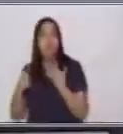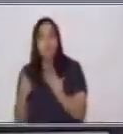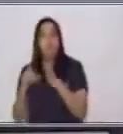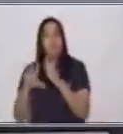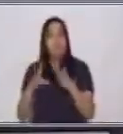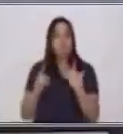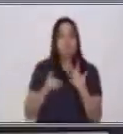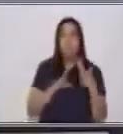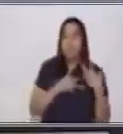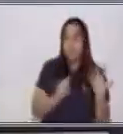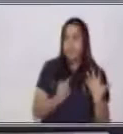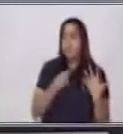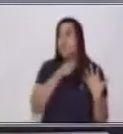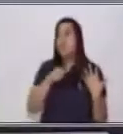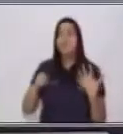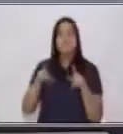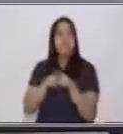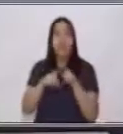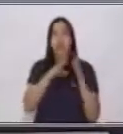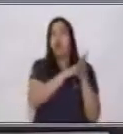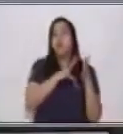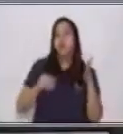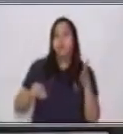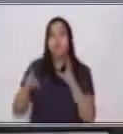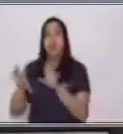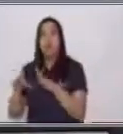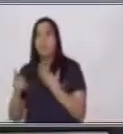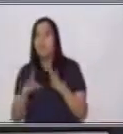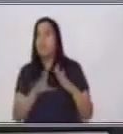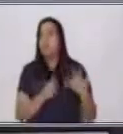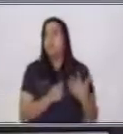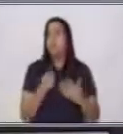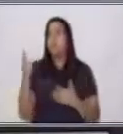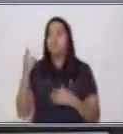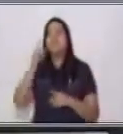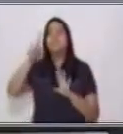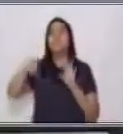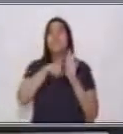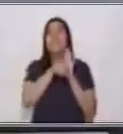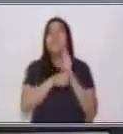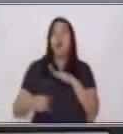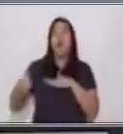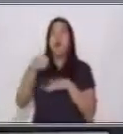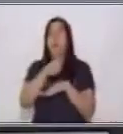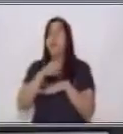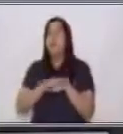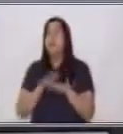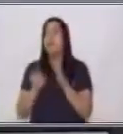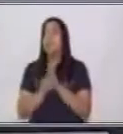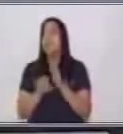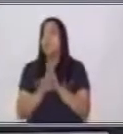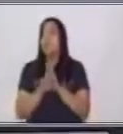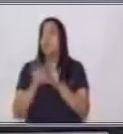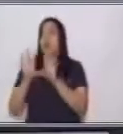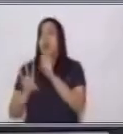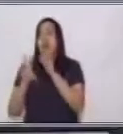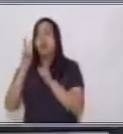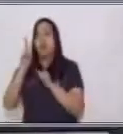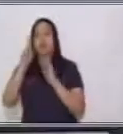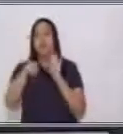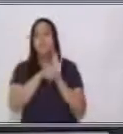1? Primer fila, primer columna. Ese solo tiene una columna. Y, ¿qué posición va a